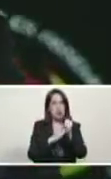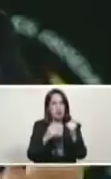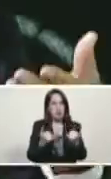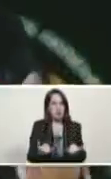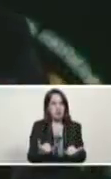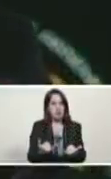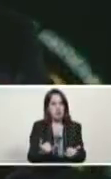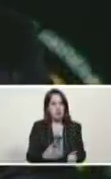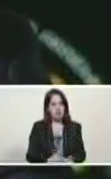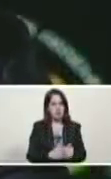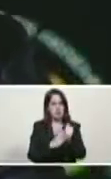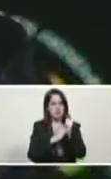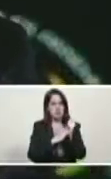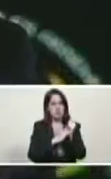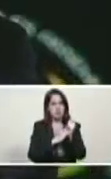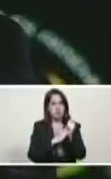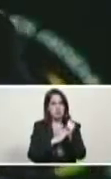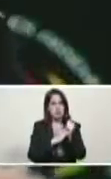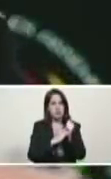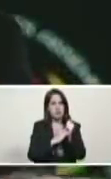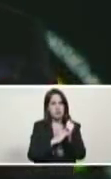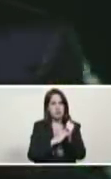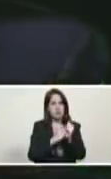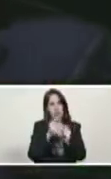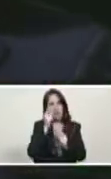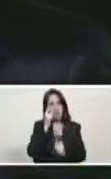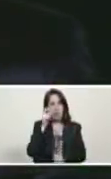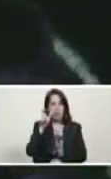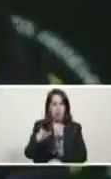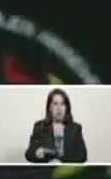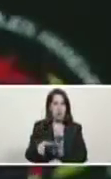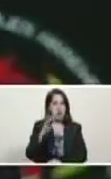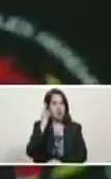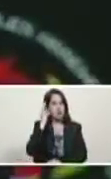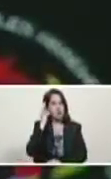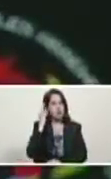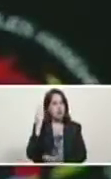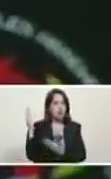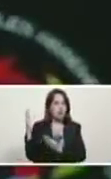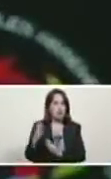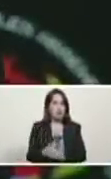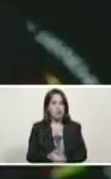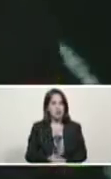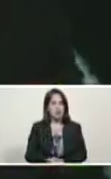al compañero al compañero joao pedro stédile ya la compañera silvana provi